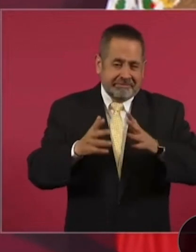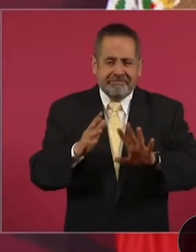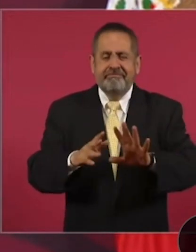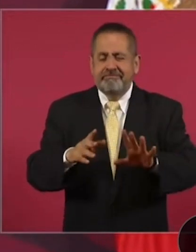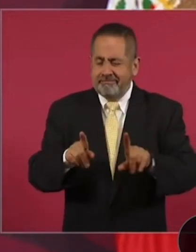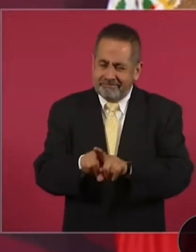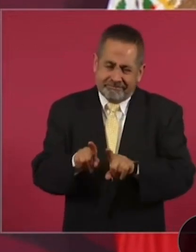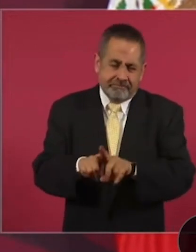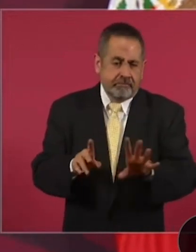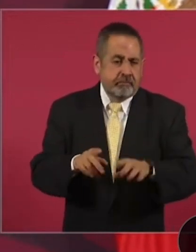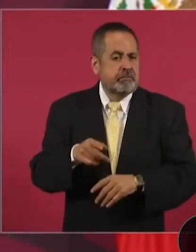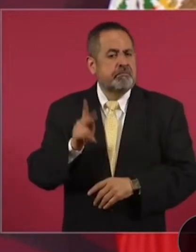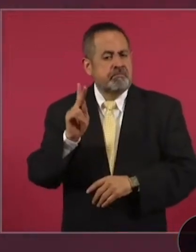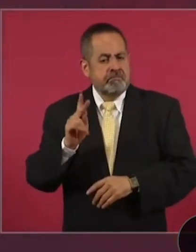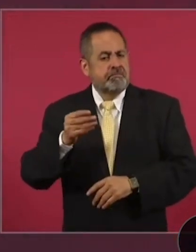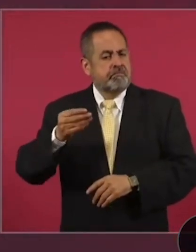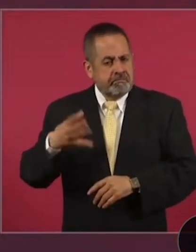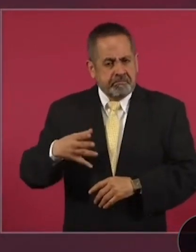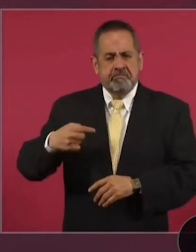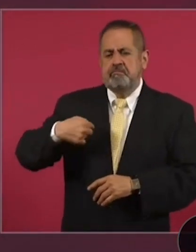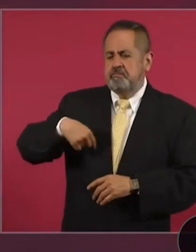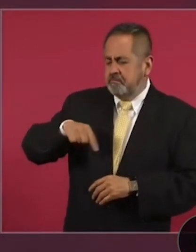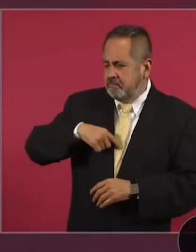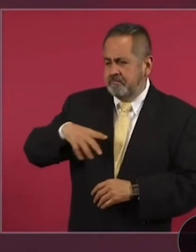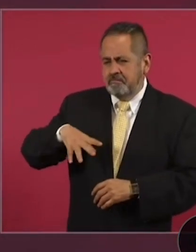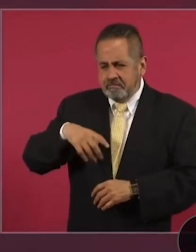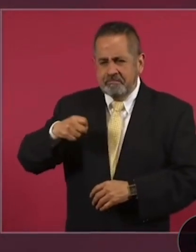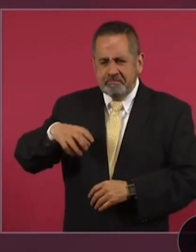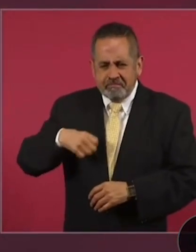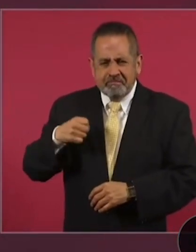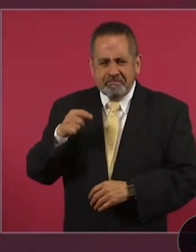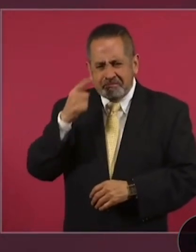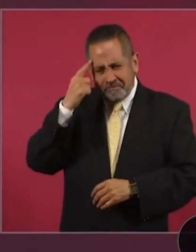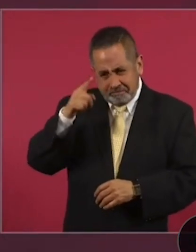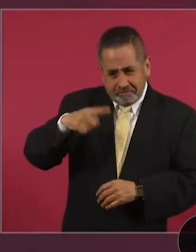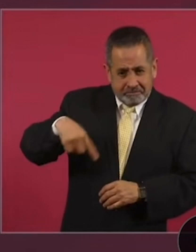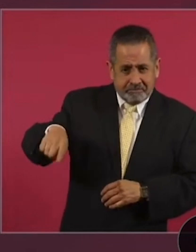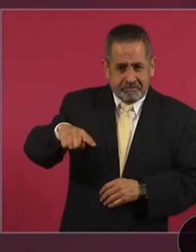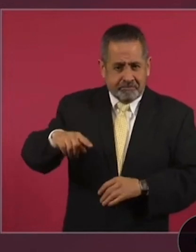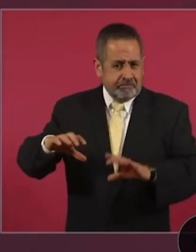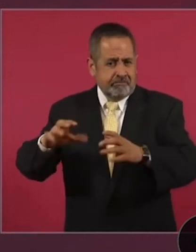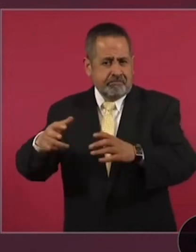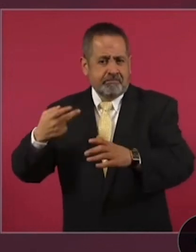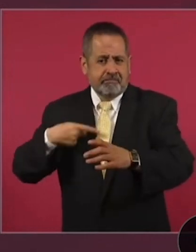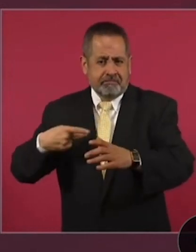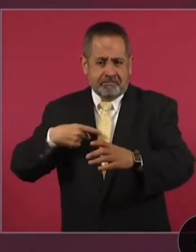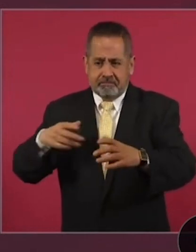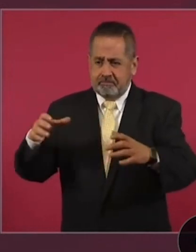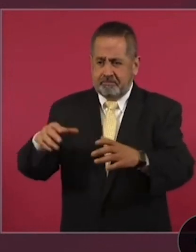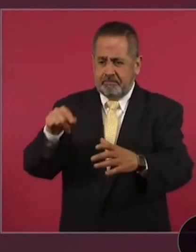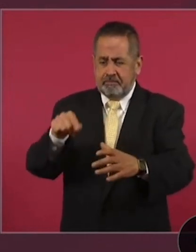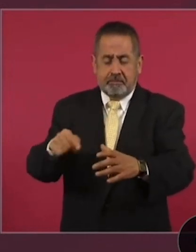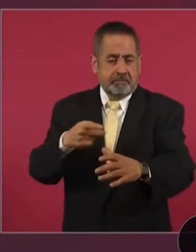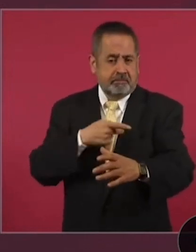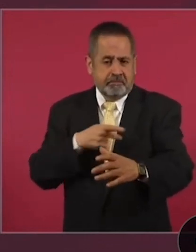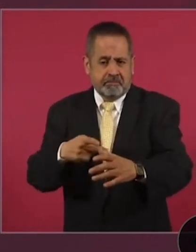Pero haber logrado eso, el reducir la pobreza y la